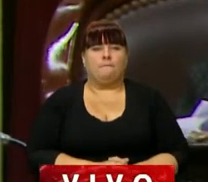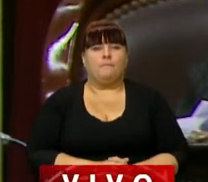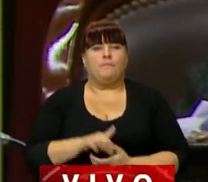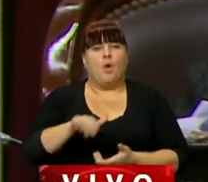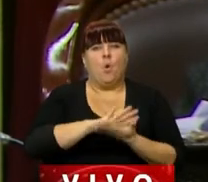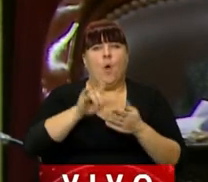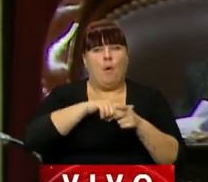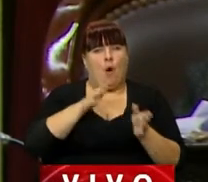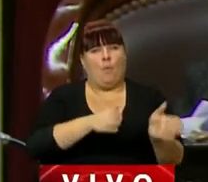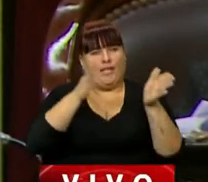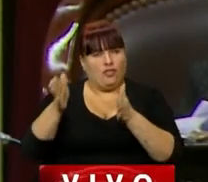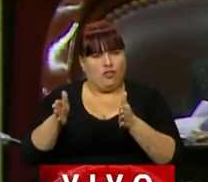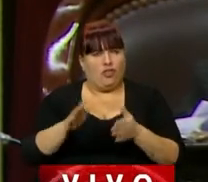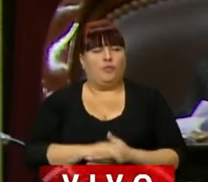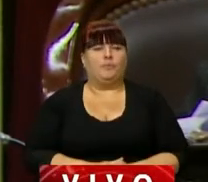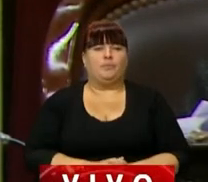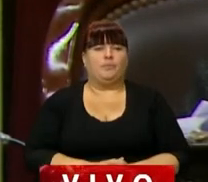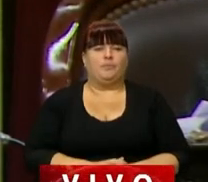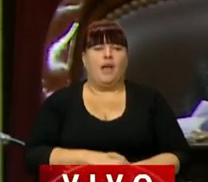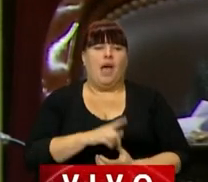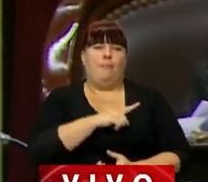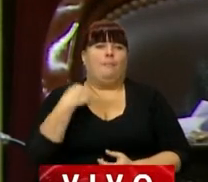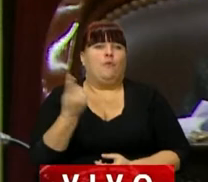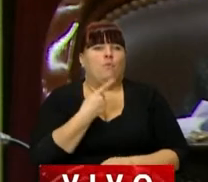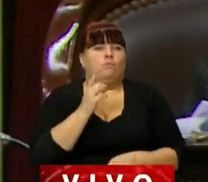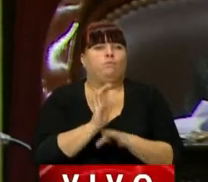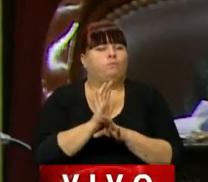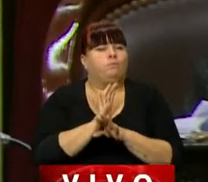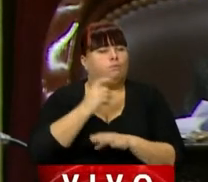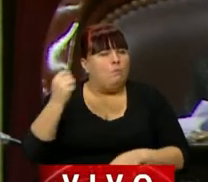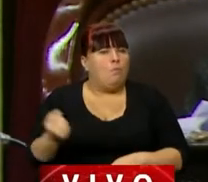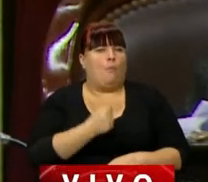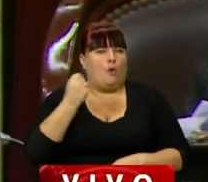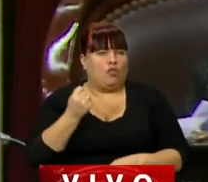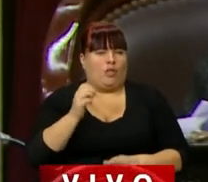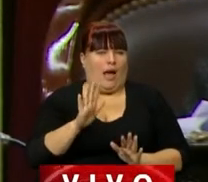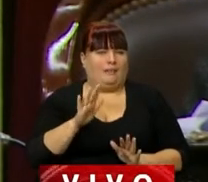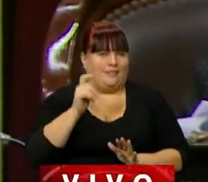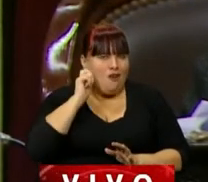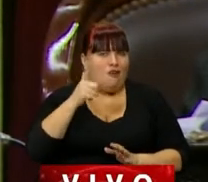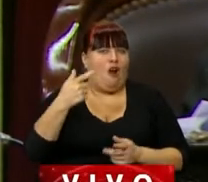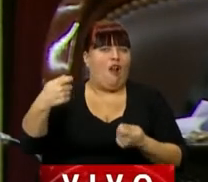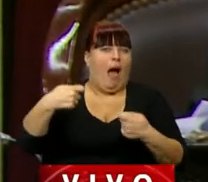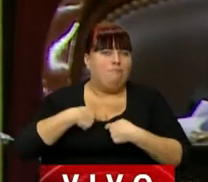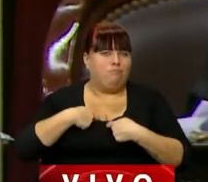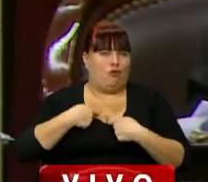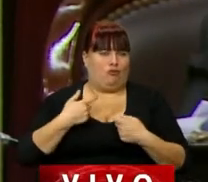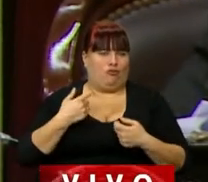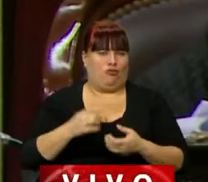en esta nueva etapa, para nosotros es sumamente importante lograr el